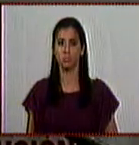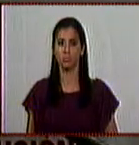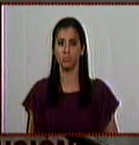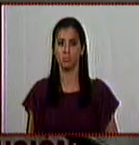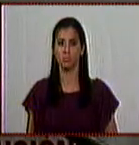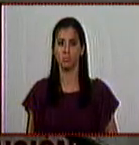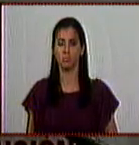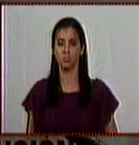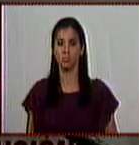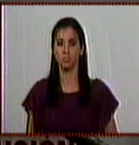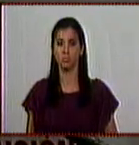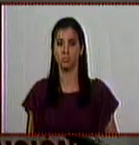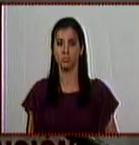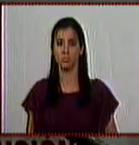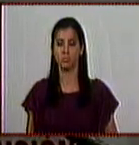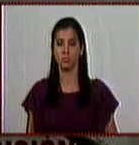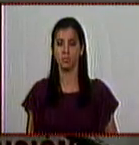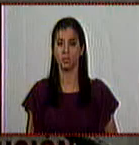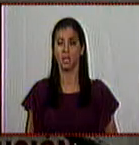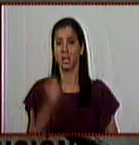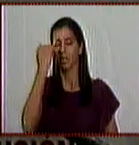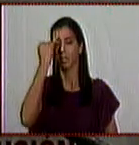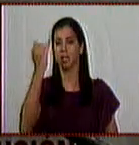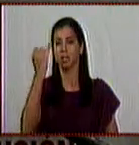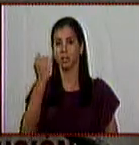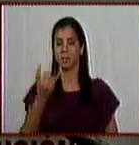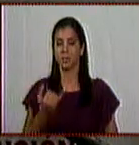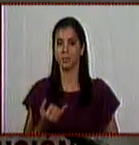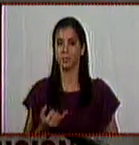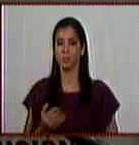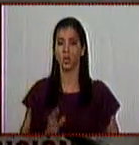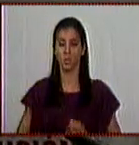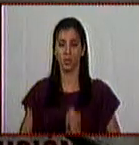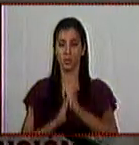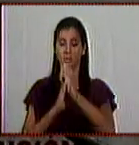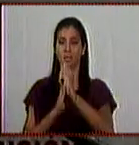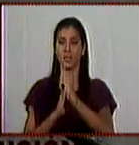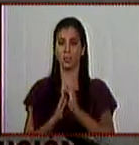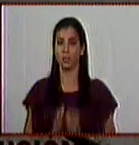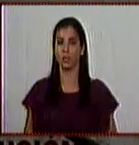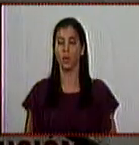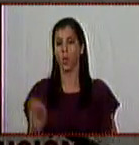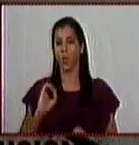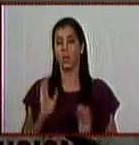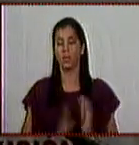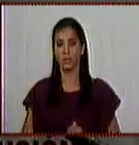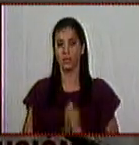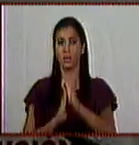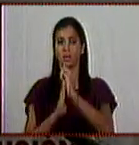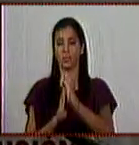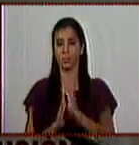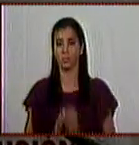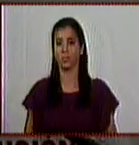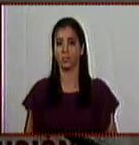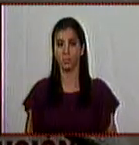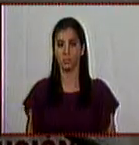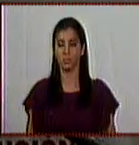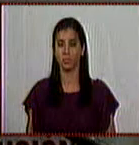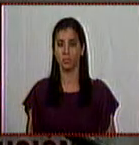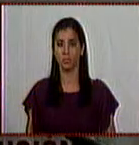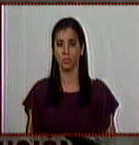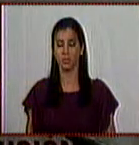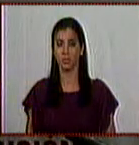a veces no muy sustentada la idea de los liderazgos o del liderazgo o del